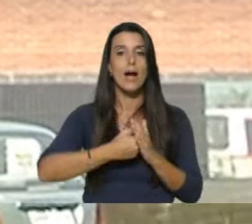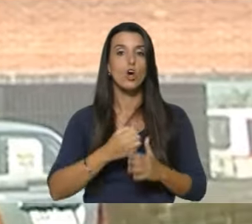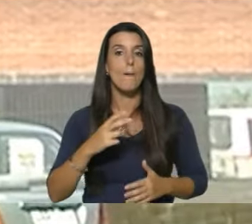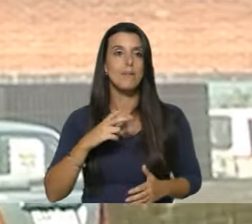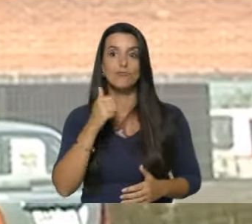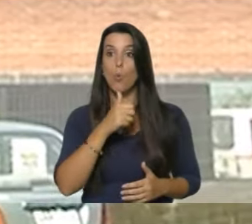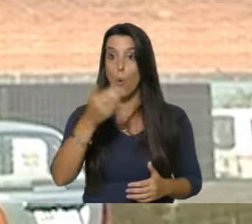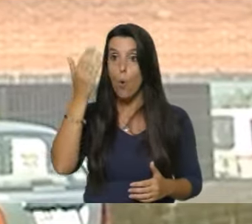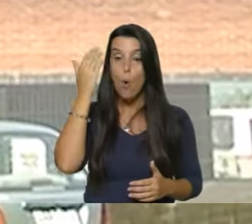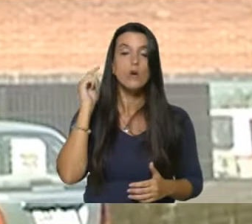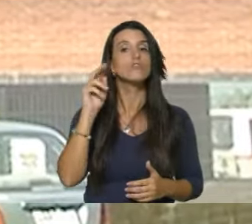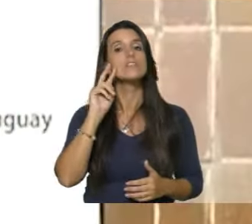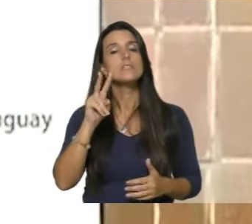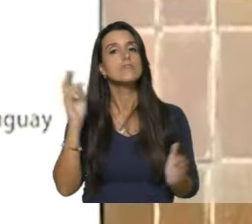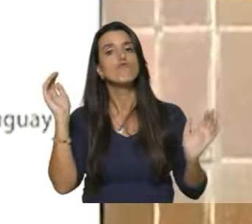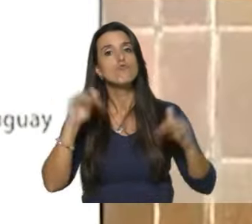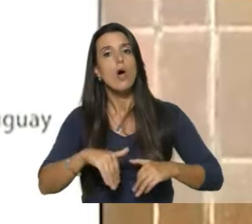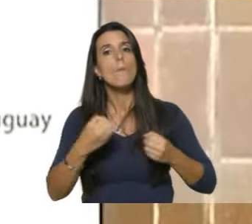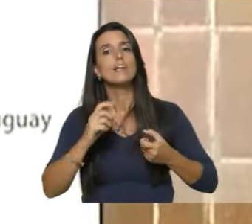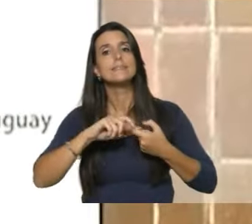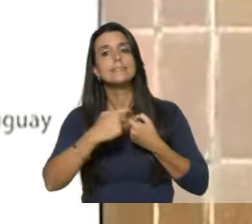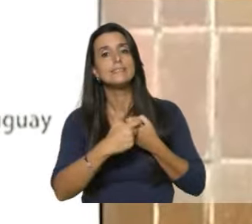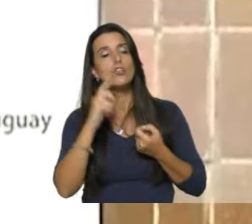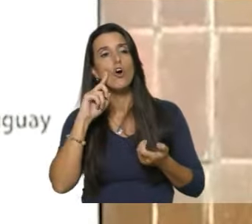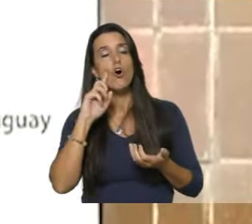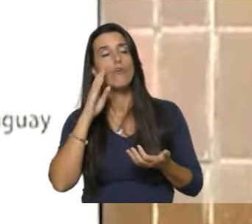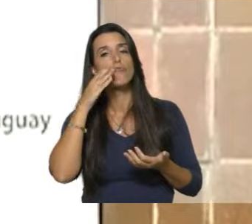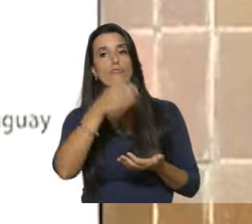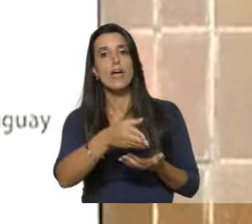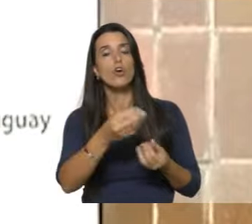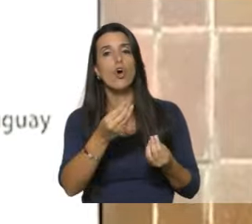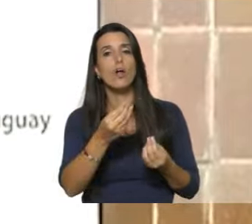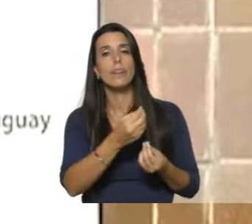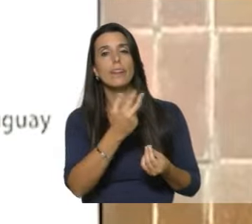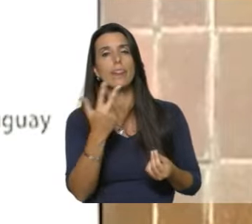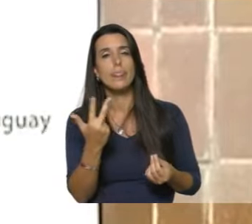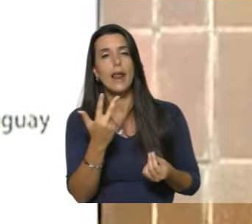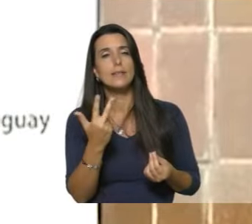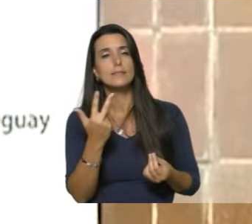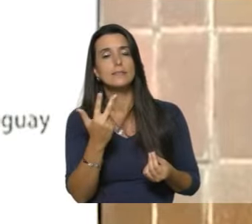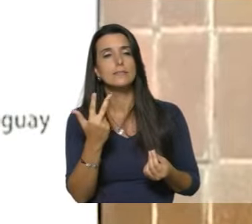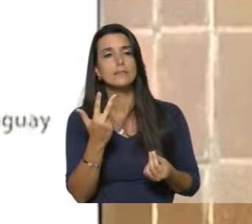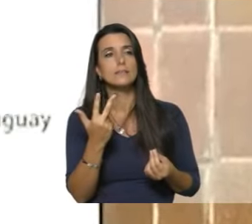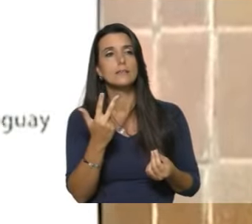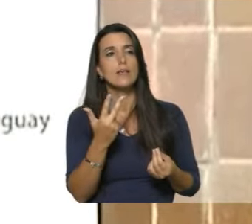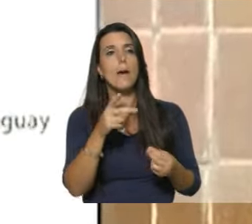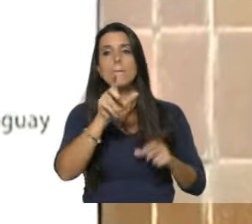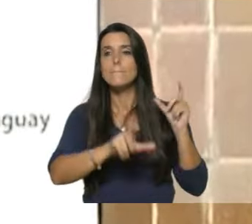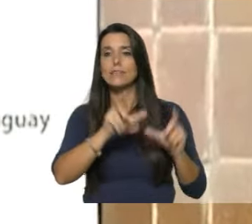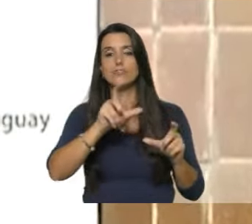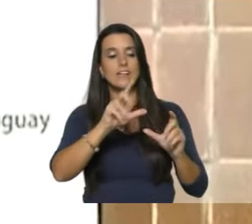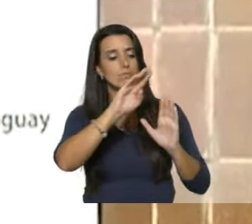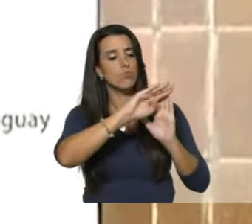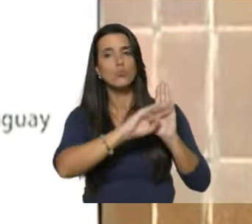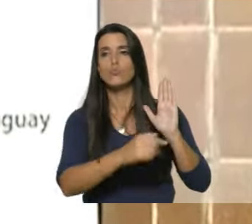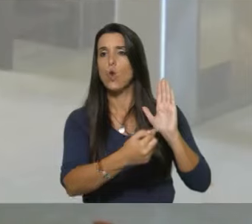históric se vio frustrado el sindicato se presentó con tres eh postulados tres puntos en